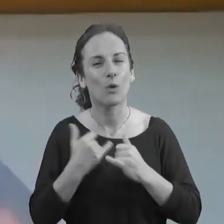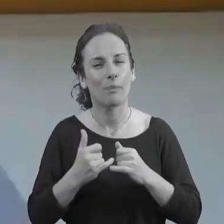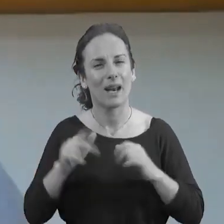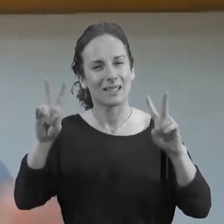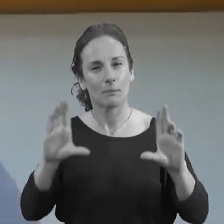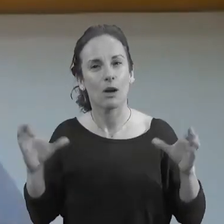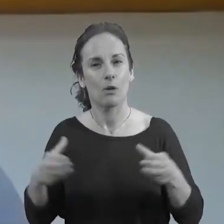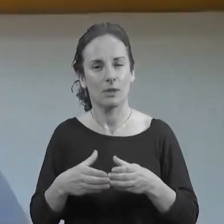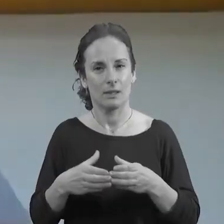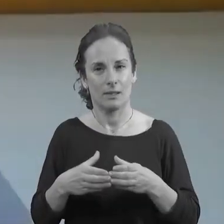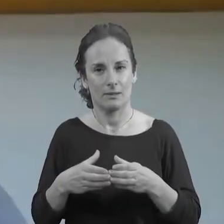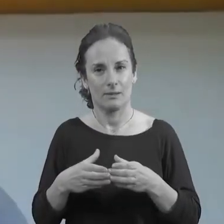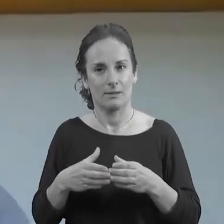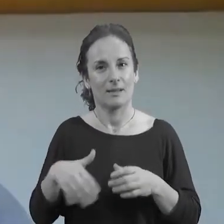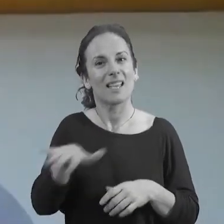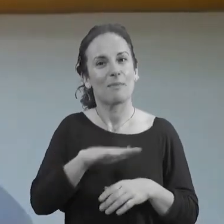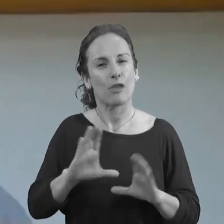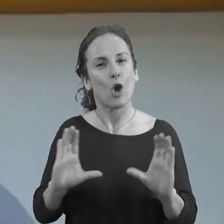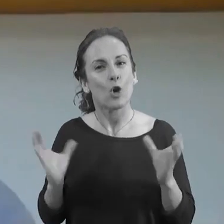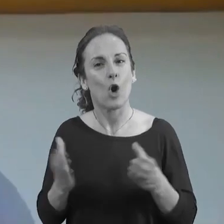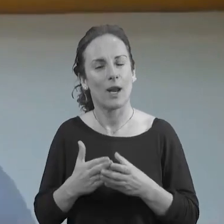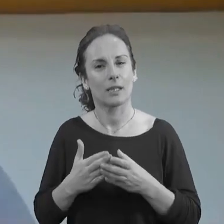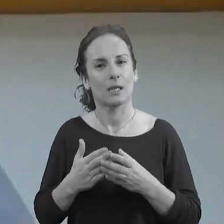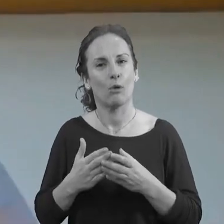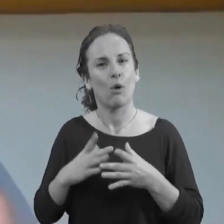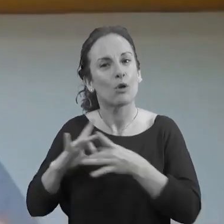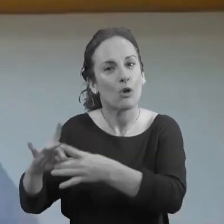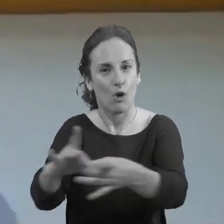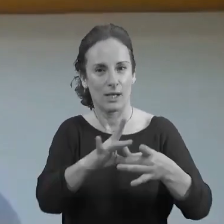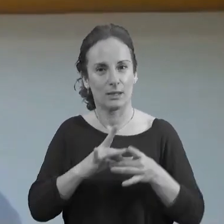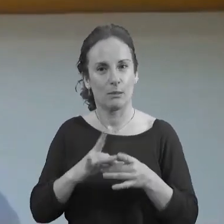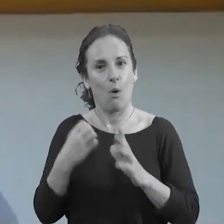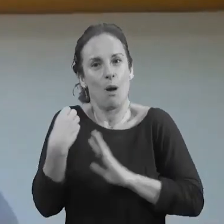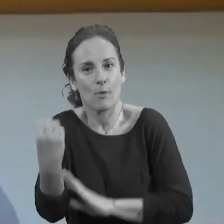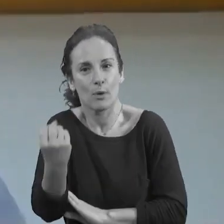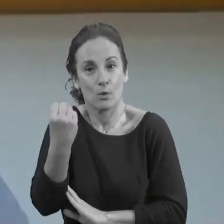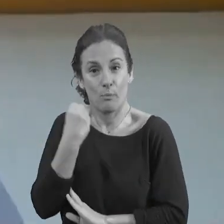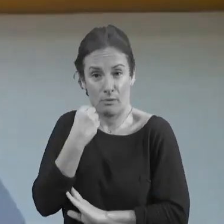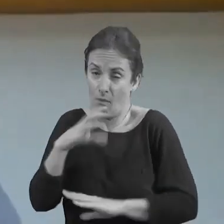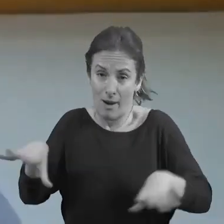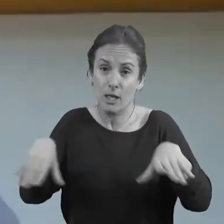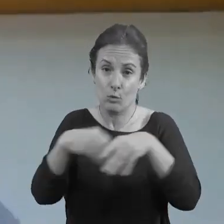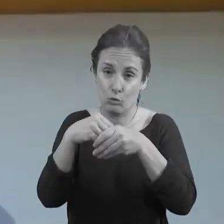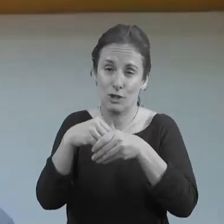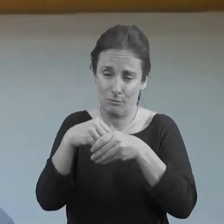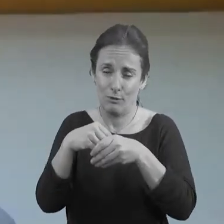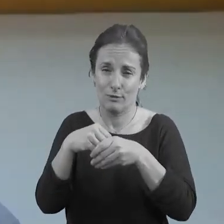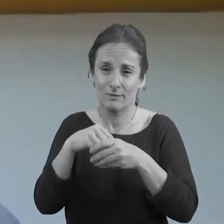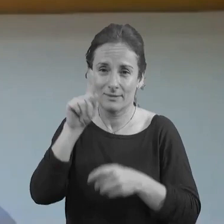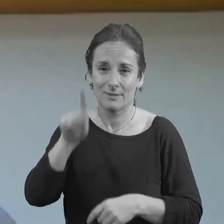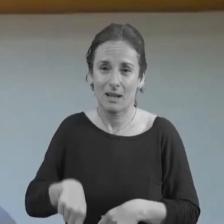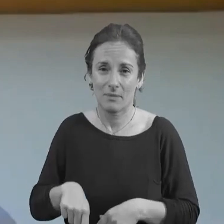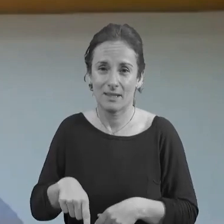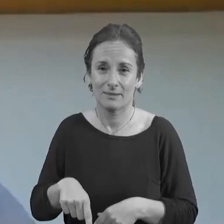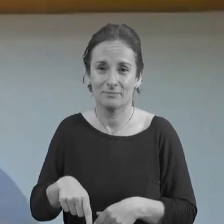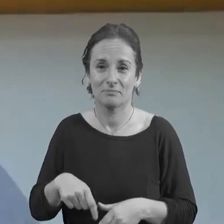espacio colectivo y desde un espacio colectivo de apoyo y, por tanto, muy inclusivo de todo aquello